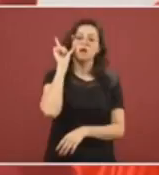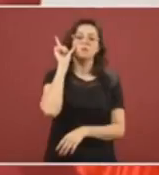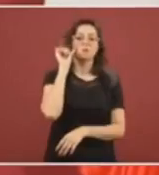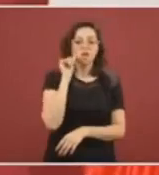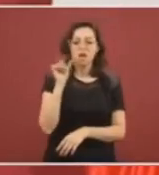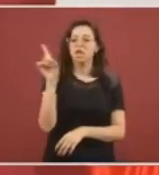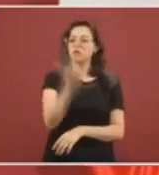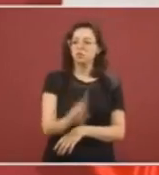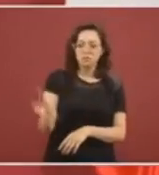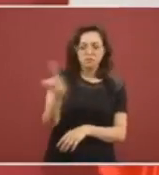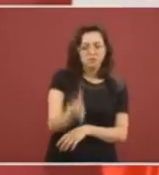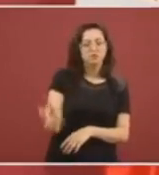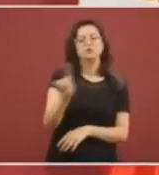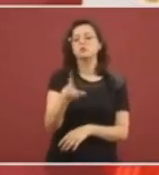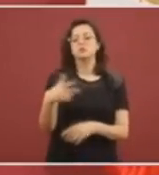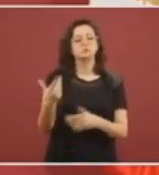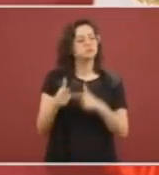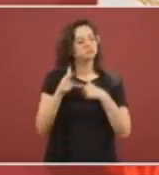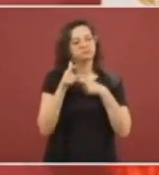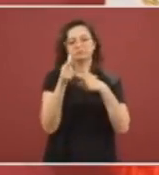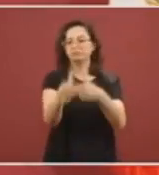mañana, el domingo, ¿sí?